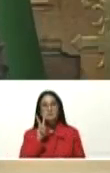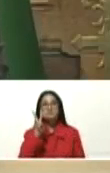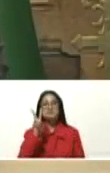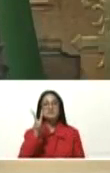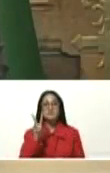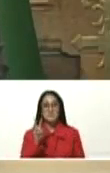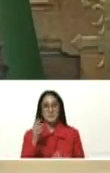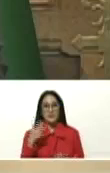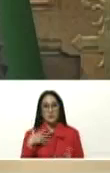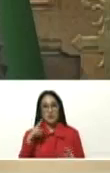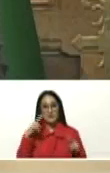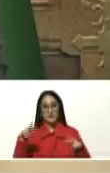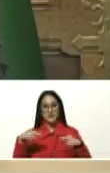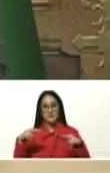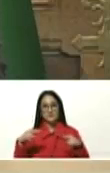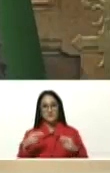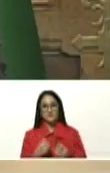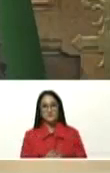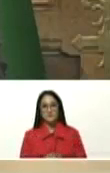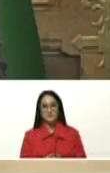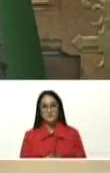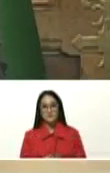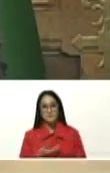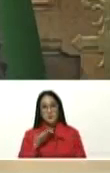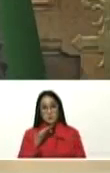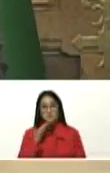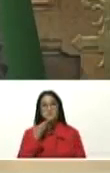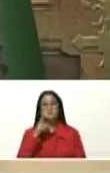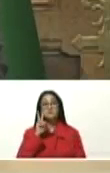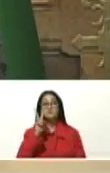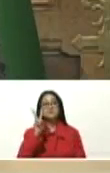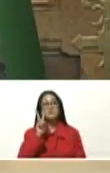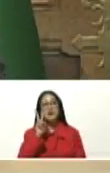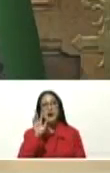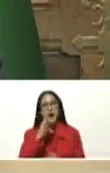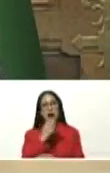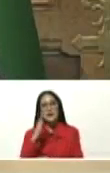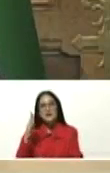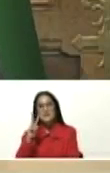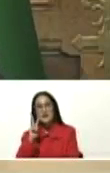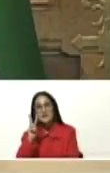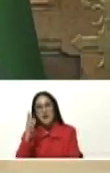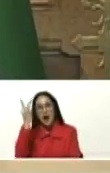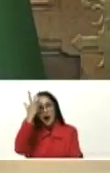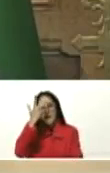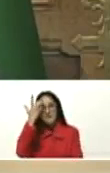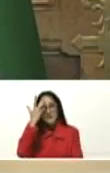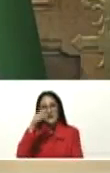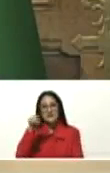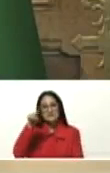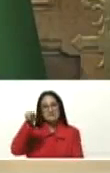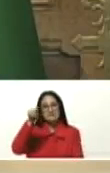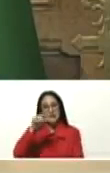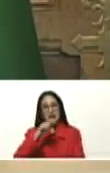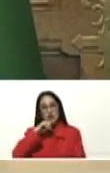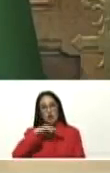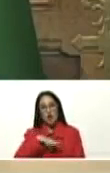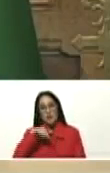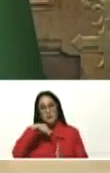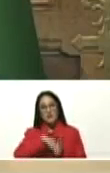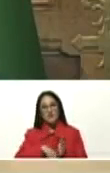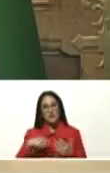vemos. Si alzamos la vista desde el Caribe, vemos al África majestuosa, histórica, espiritual,